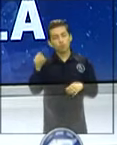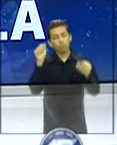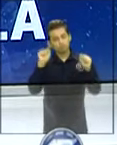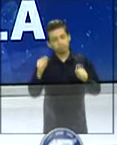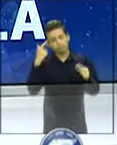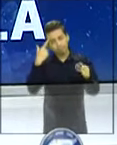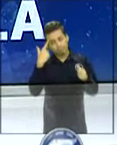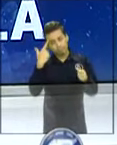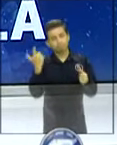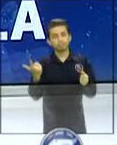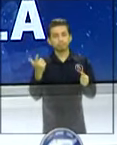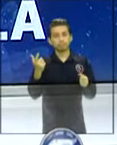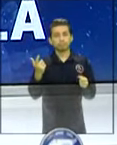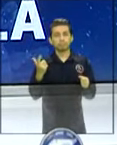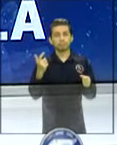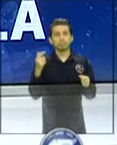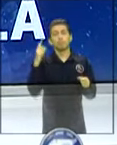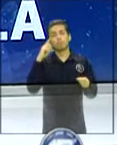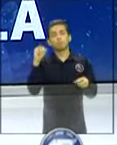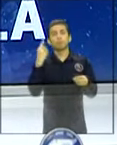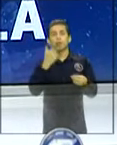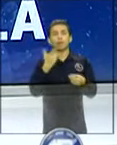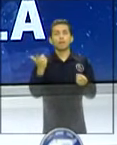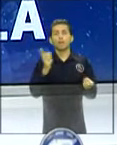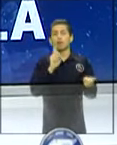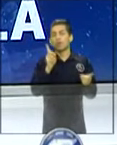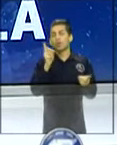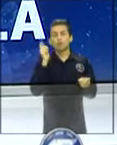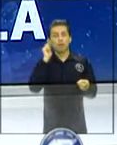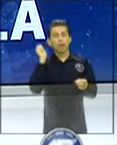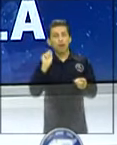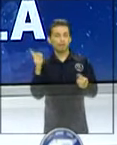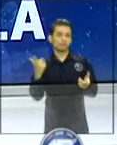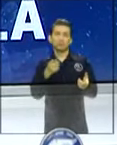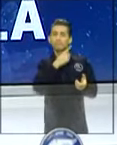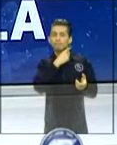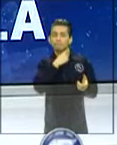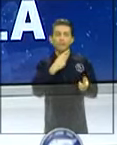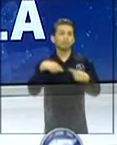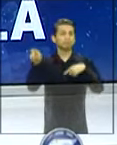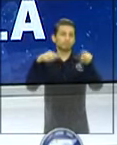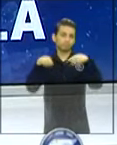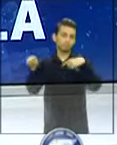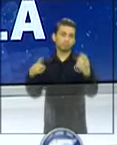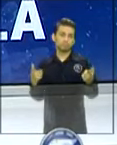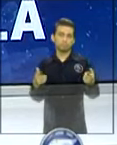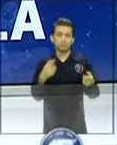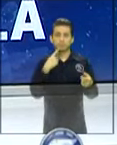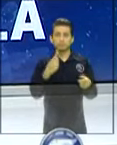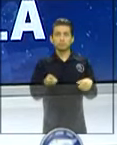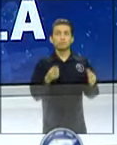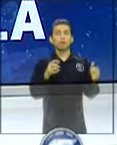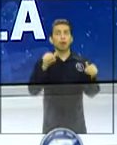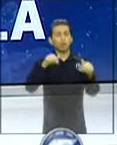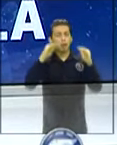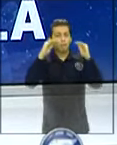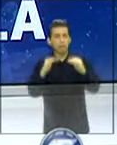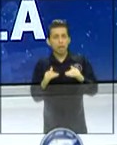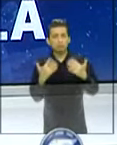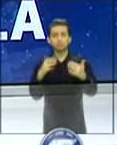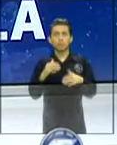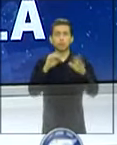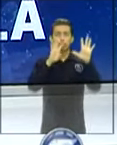y que en su mayoría se han estado cumpliendo las disposiciones, ya que solo 92 sanciones se han tenido, pero es importante